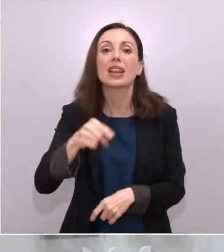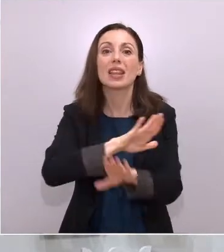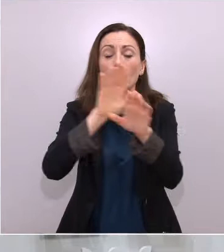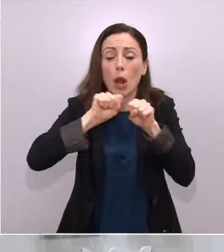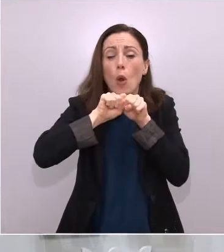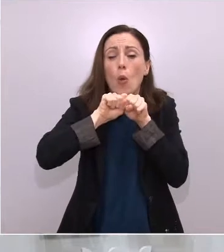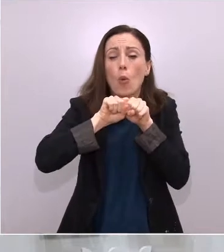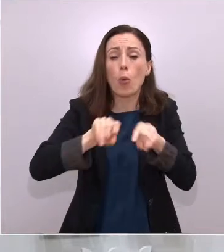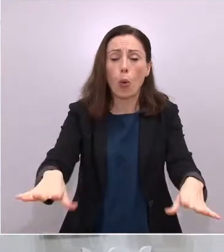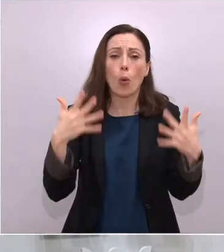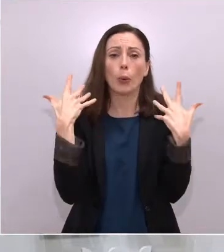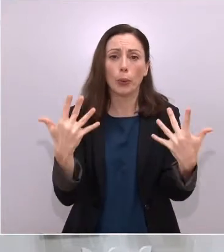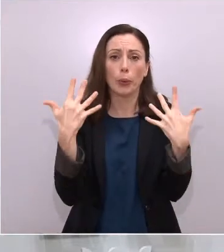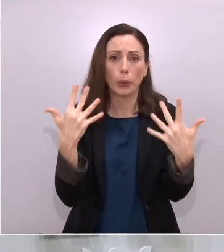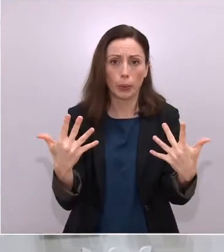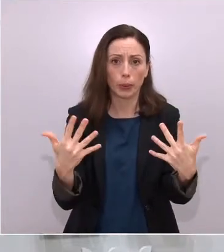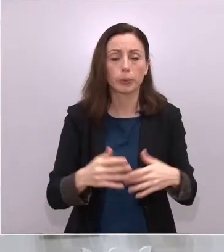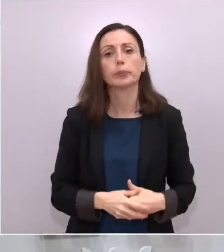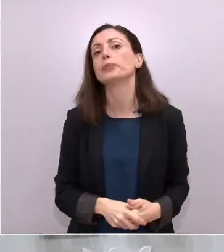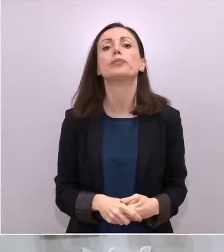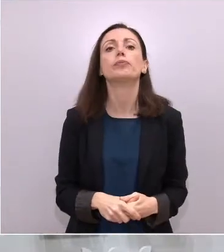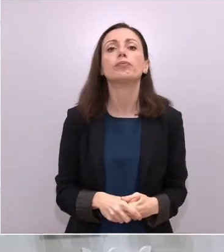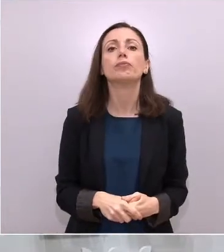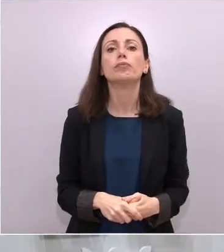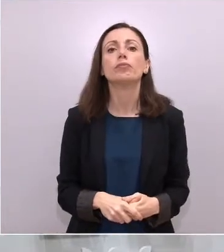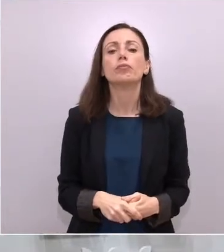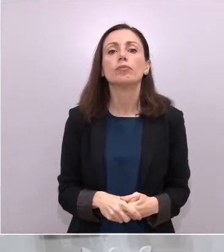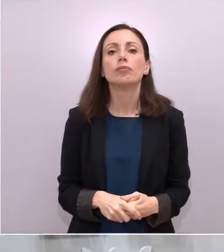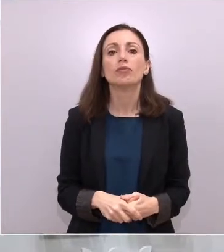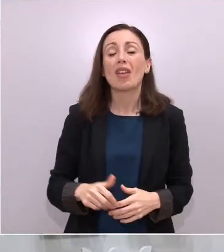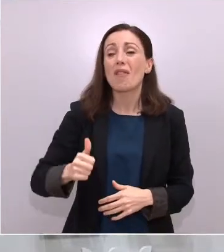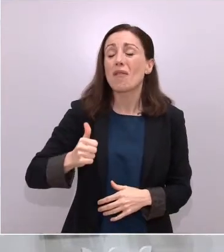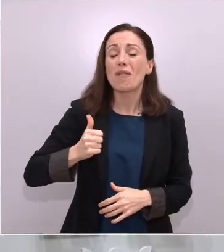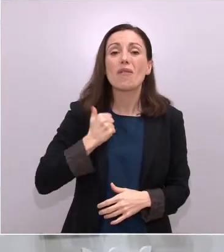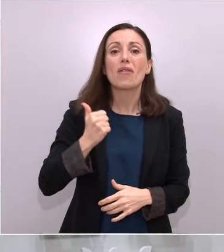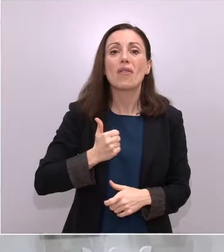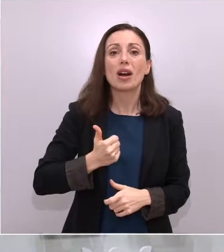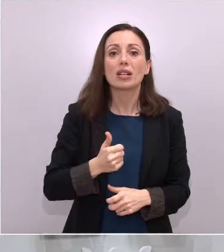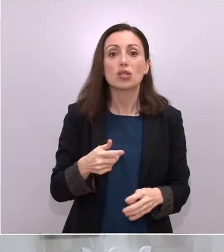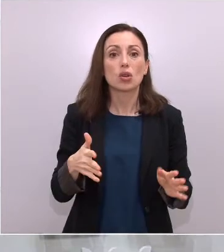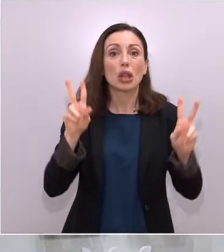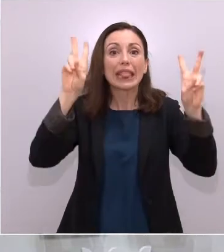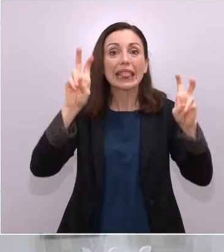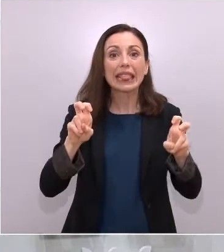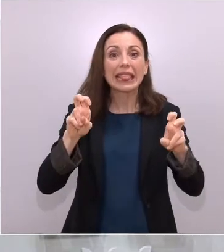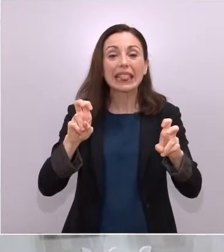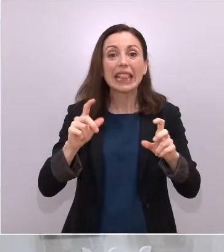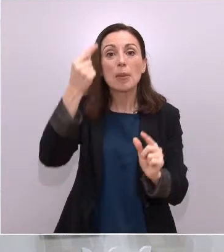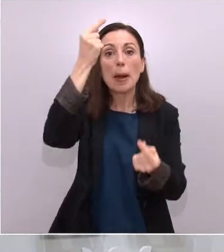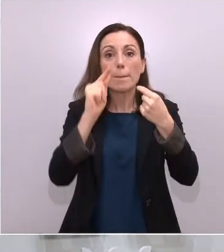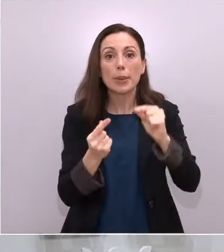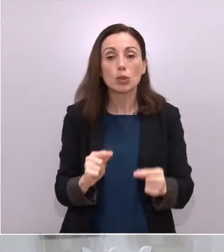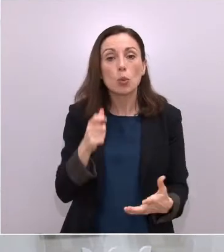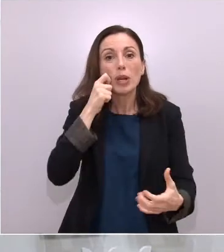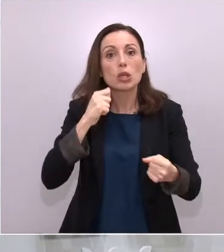más rápido que la verdad. Es absolutamente falso que haya habido recortes en el presupuesto regional de